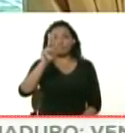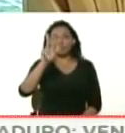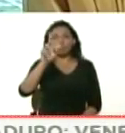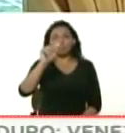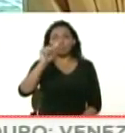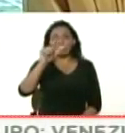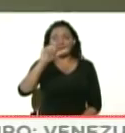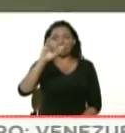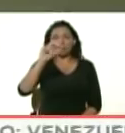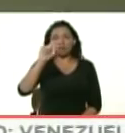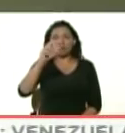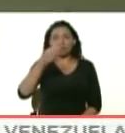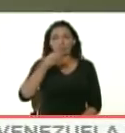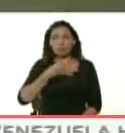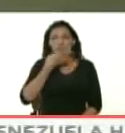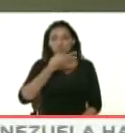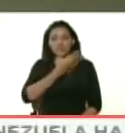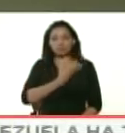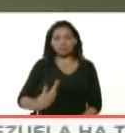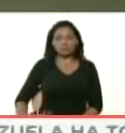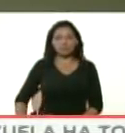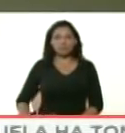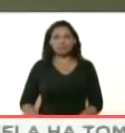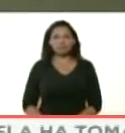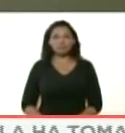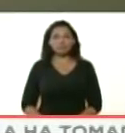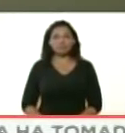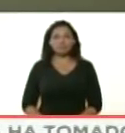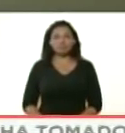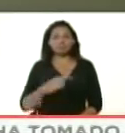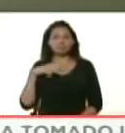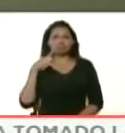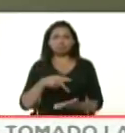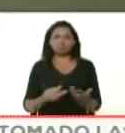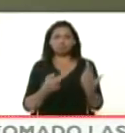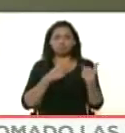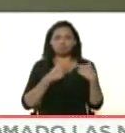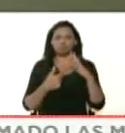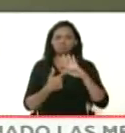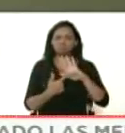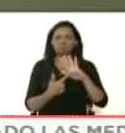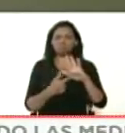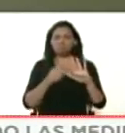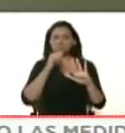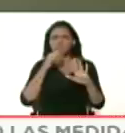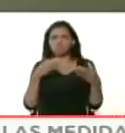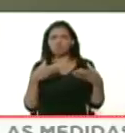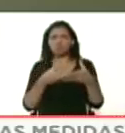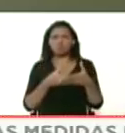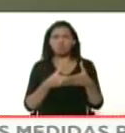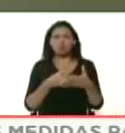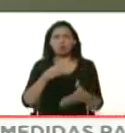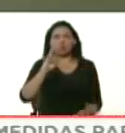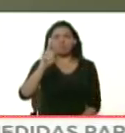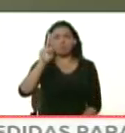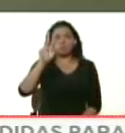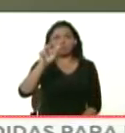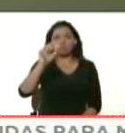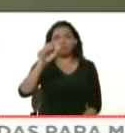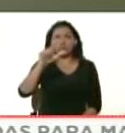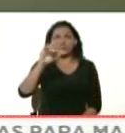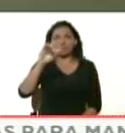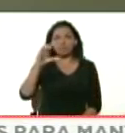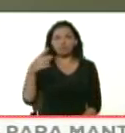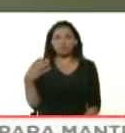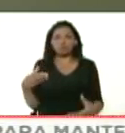tardes. Por favor. Buenas tardes, presidente. Pues aquí estamos en representación de la ganadería bufalina, claro. Yo soy una